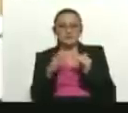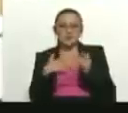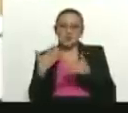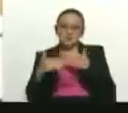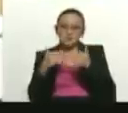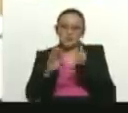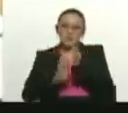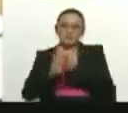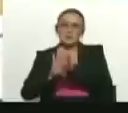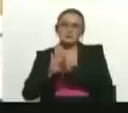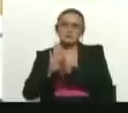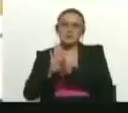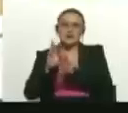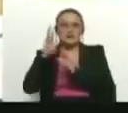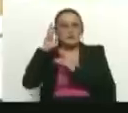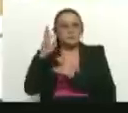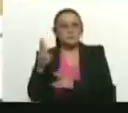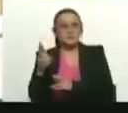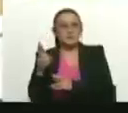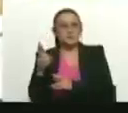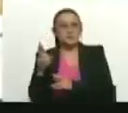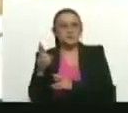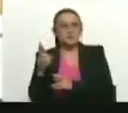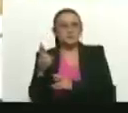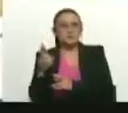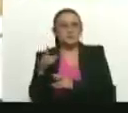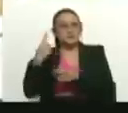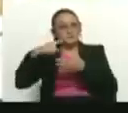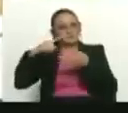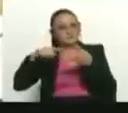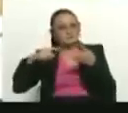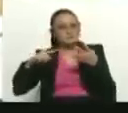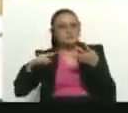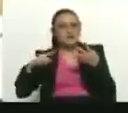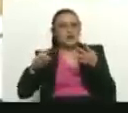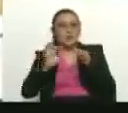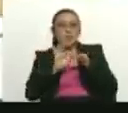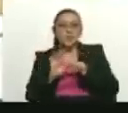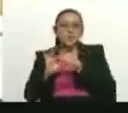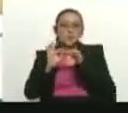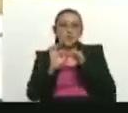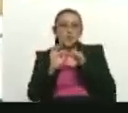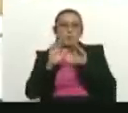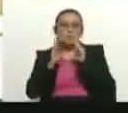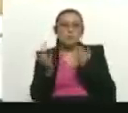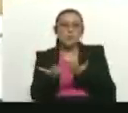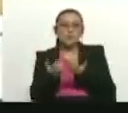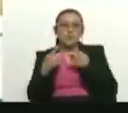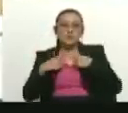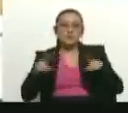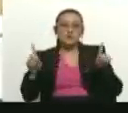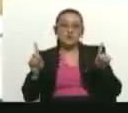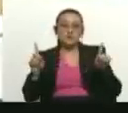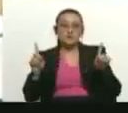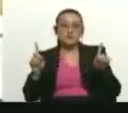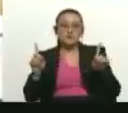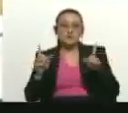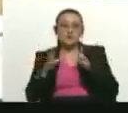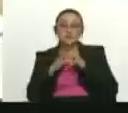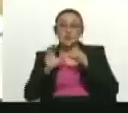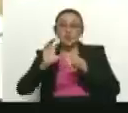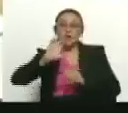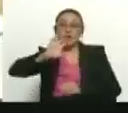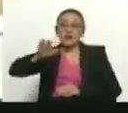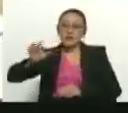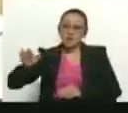avanzar en el respeto de nuestra diversidad, en la unión de un mundo diferente, de todas las regiones del